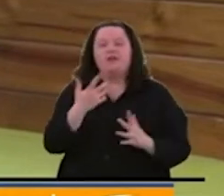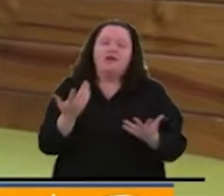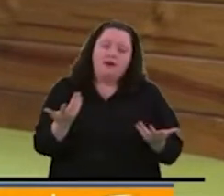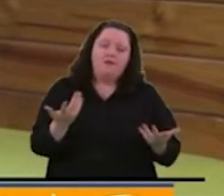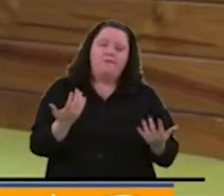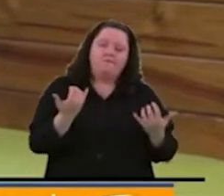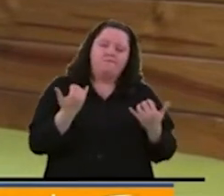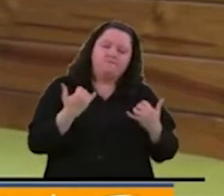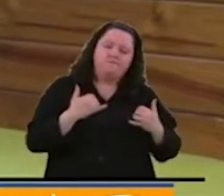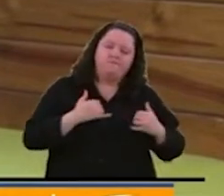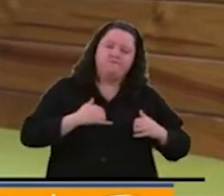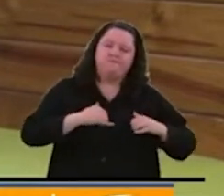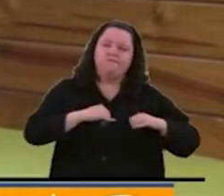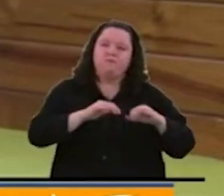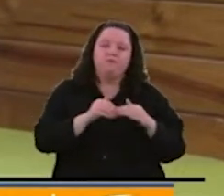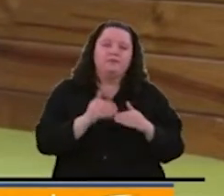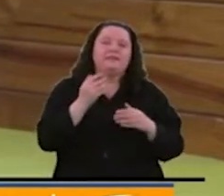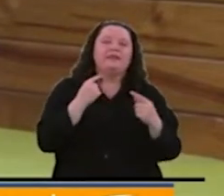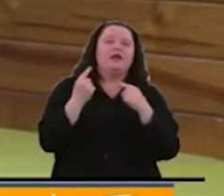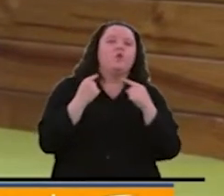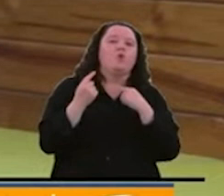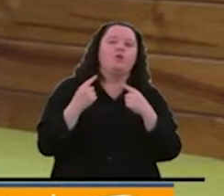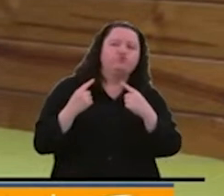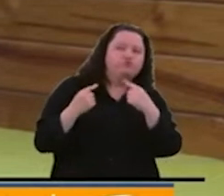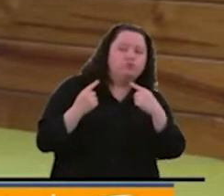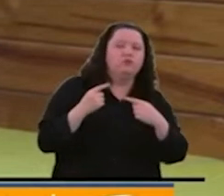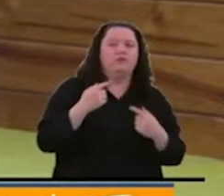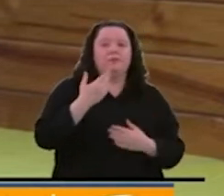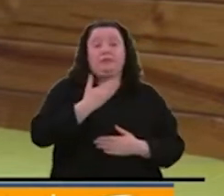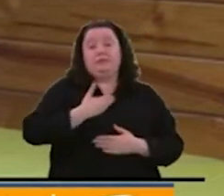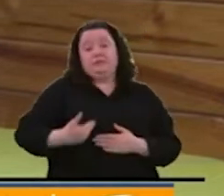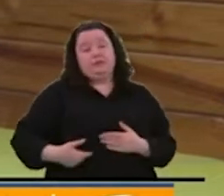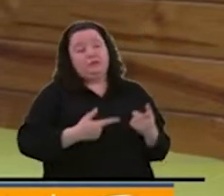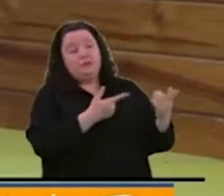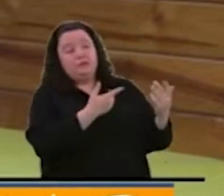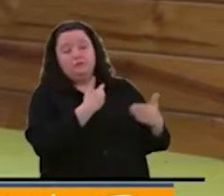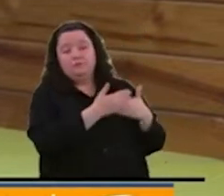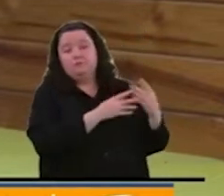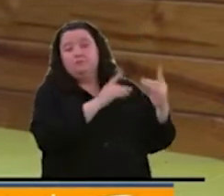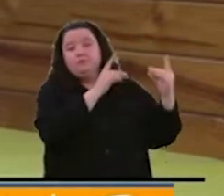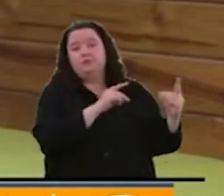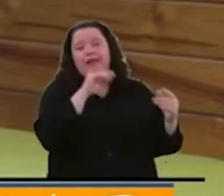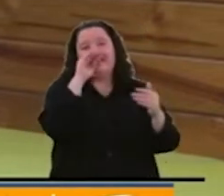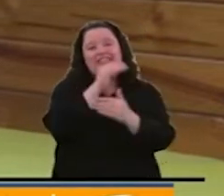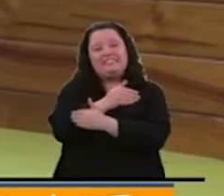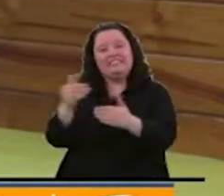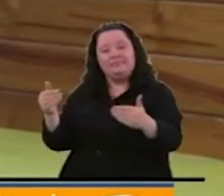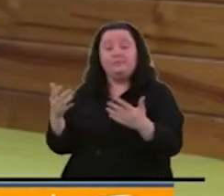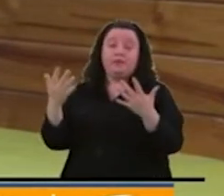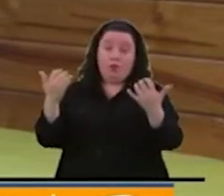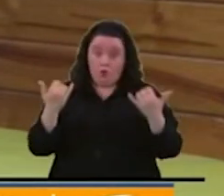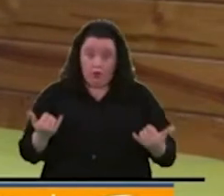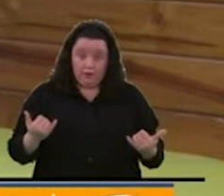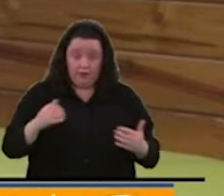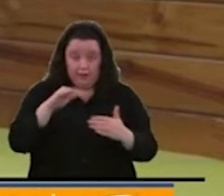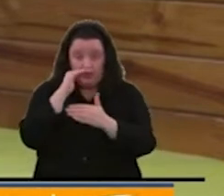todavía se está en inicios de diálogos, el presidente tendrá que definir. La niñez hoy